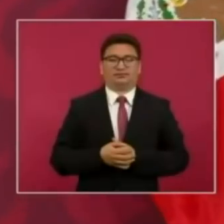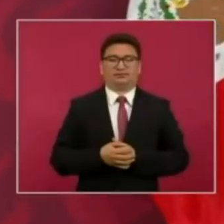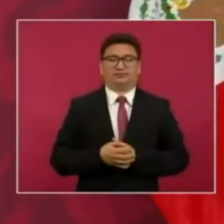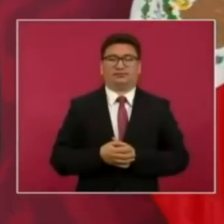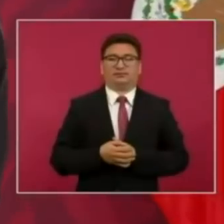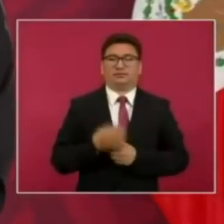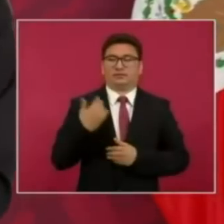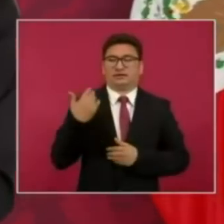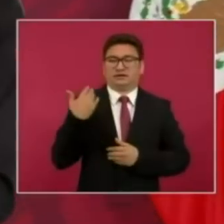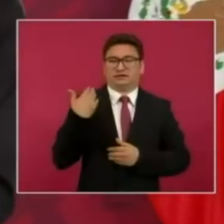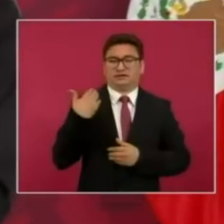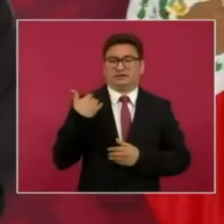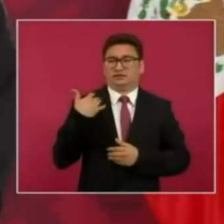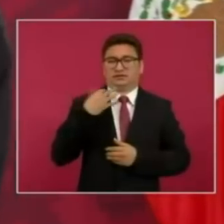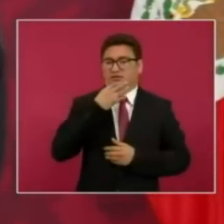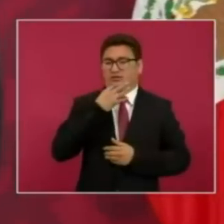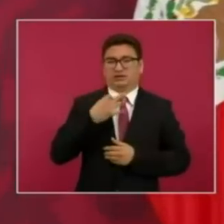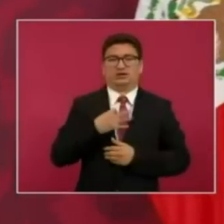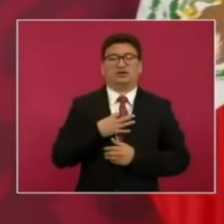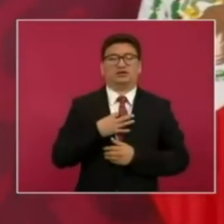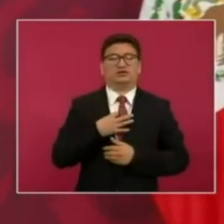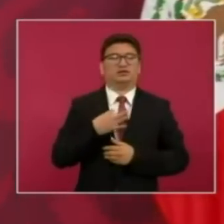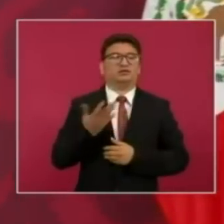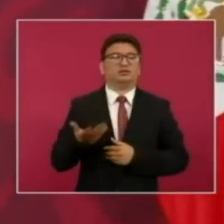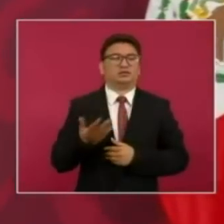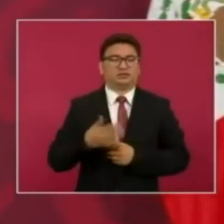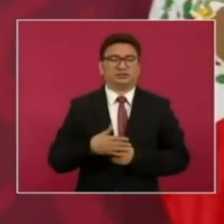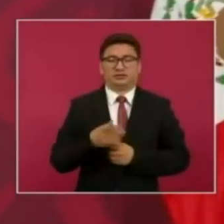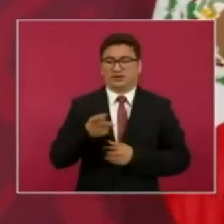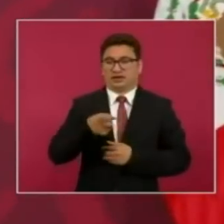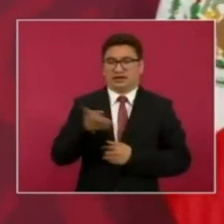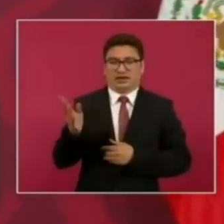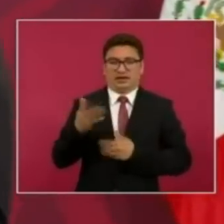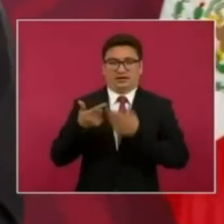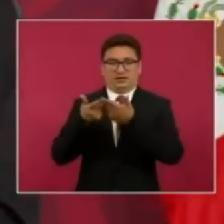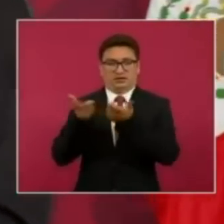Hace poco nos informaron de que todo este grupo